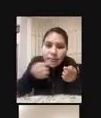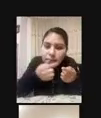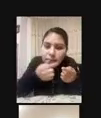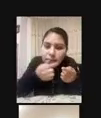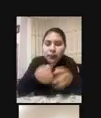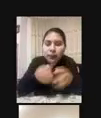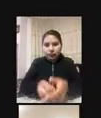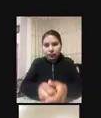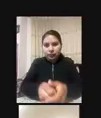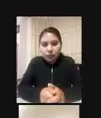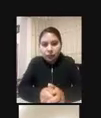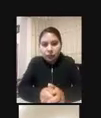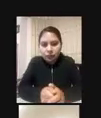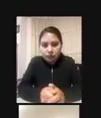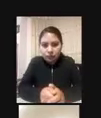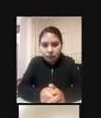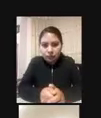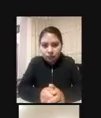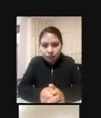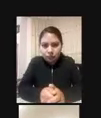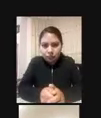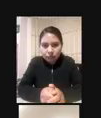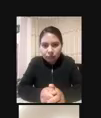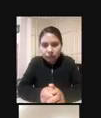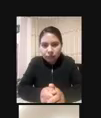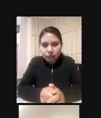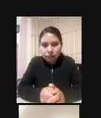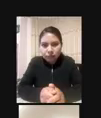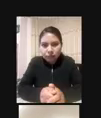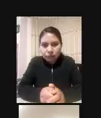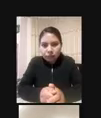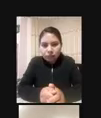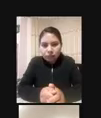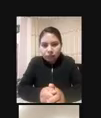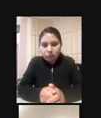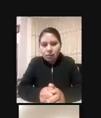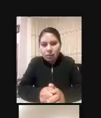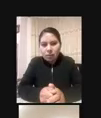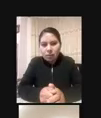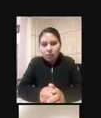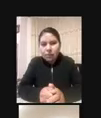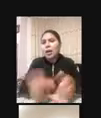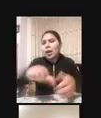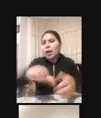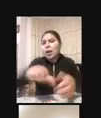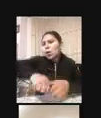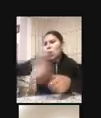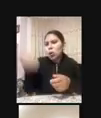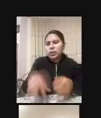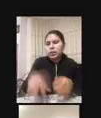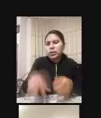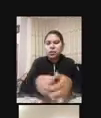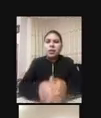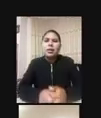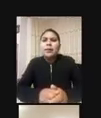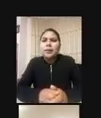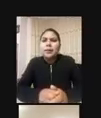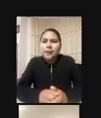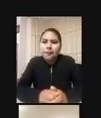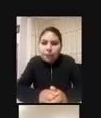Cuanto a la otra característica sería el paladar. Como podemos observar en la imagen, el paladar es alto